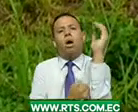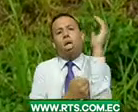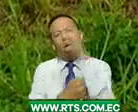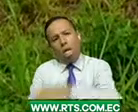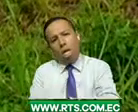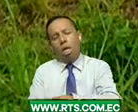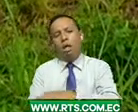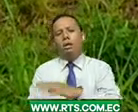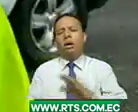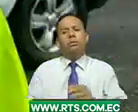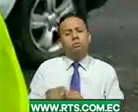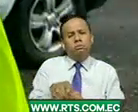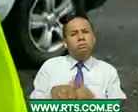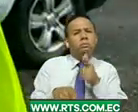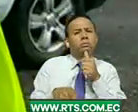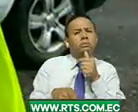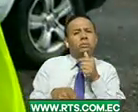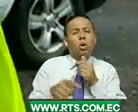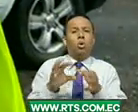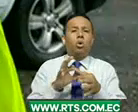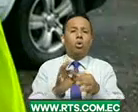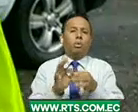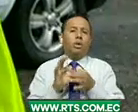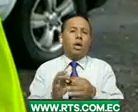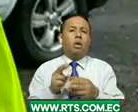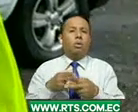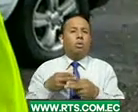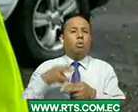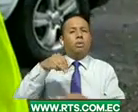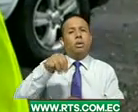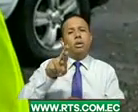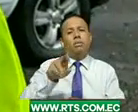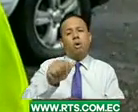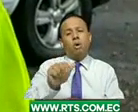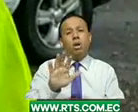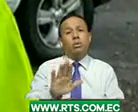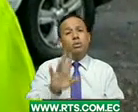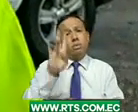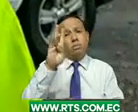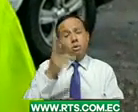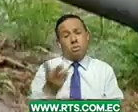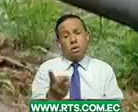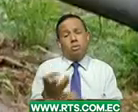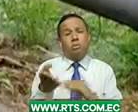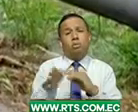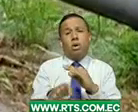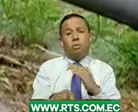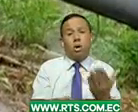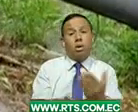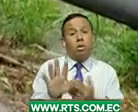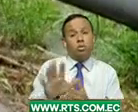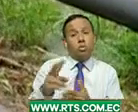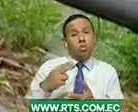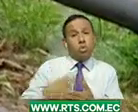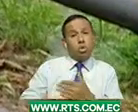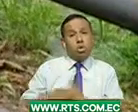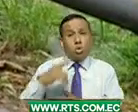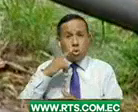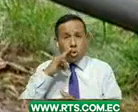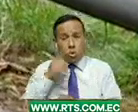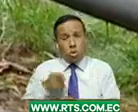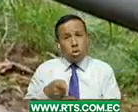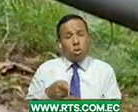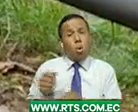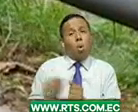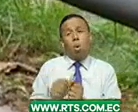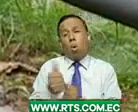fallecieron? Sí, el compañero Cabo Mora, que es miembro policial, sí mismo su señora esposa. Su pequeño hijo y un acompañante